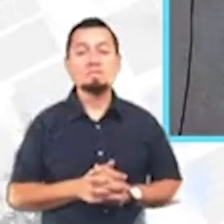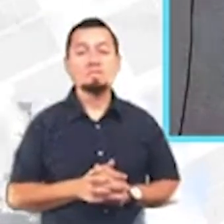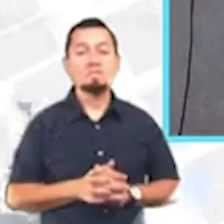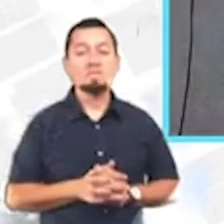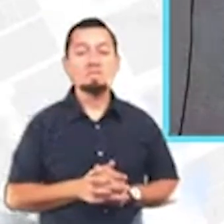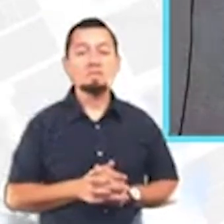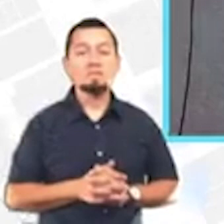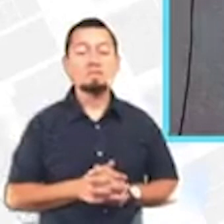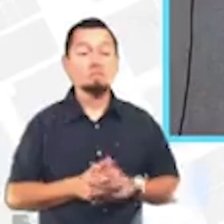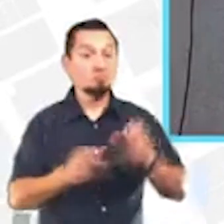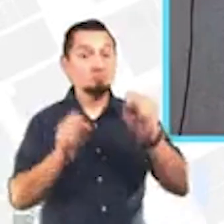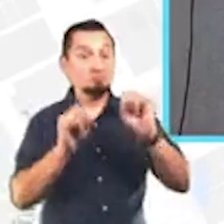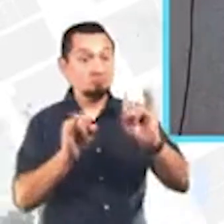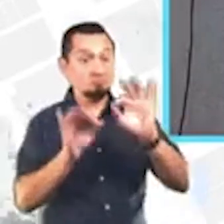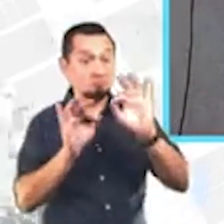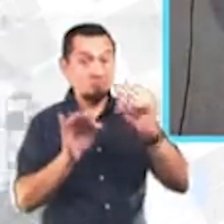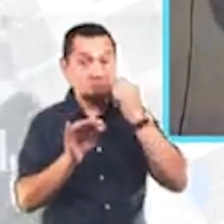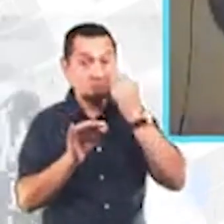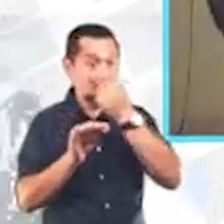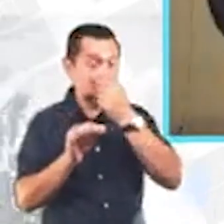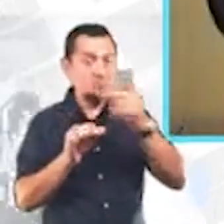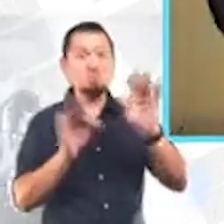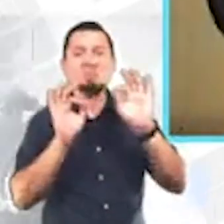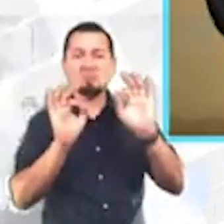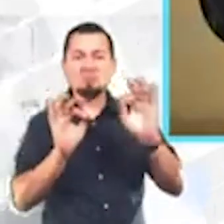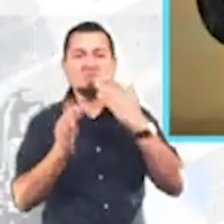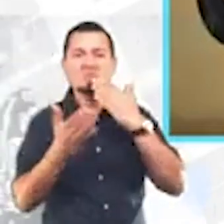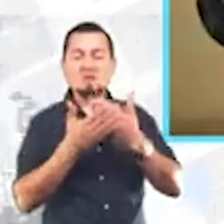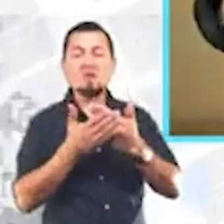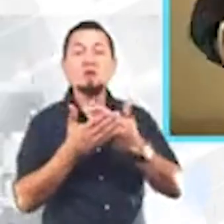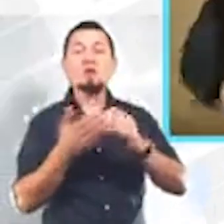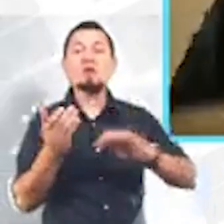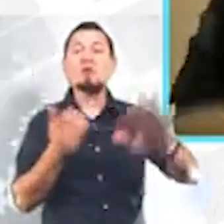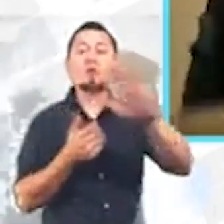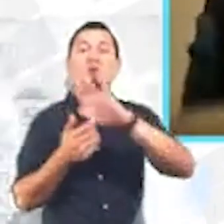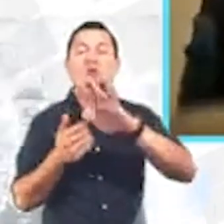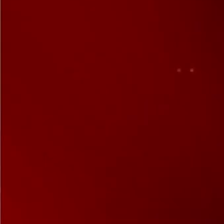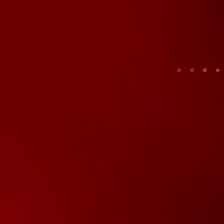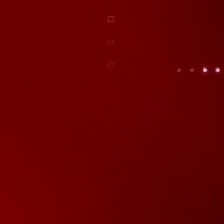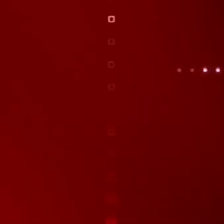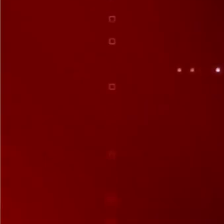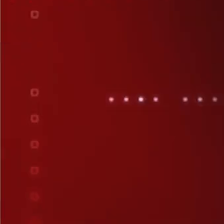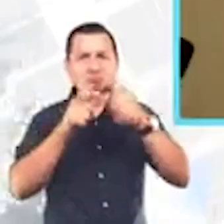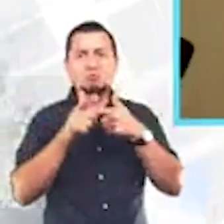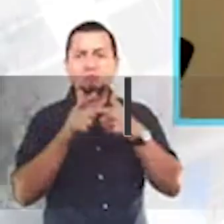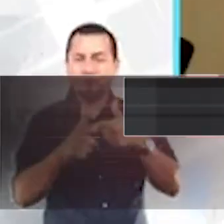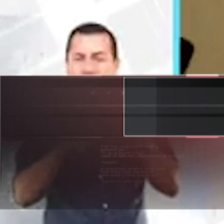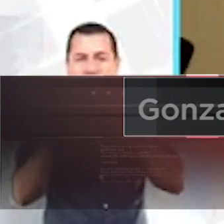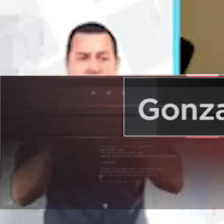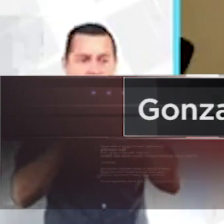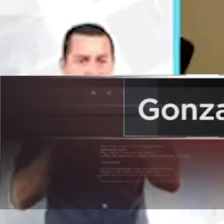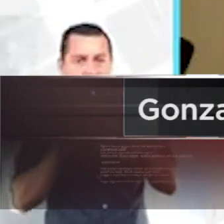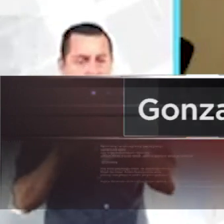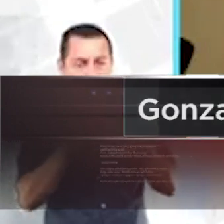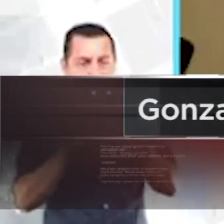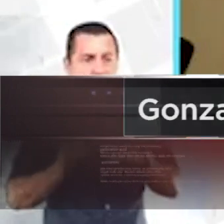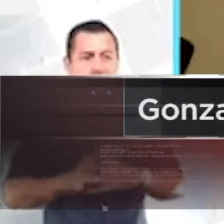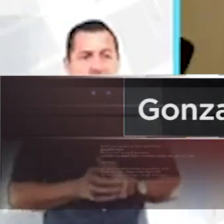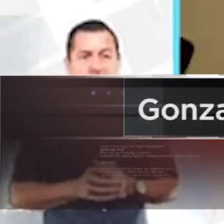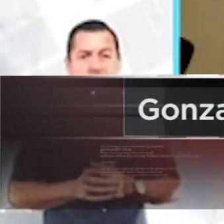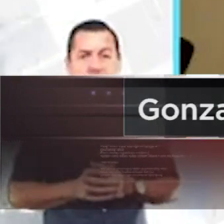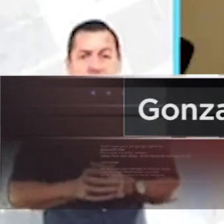municipios metropolitanos a construir puentes de acuerdos y sumar a más municipios. Las y los invito